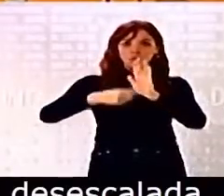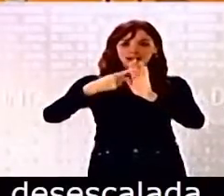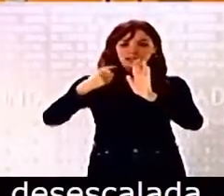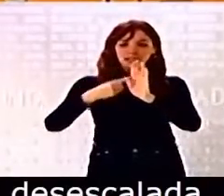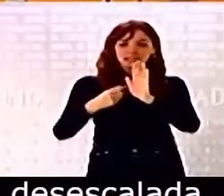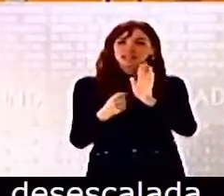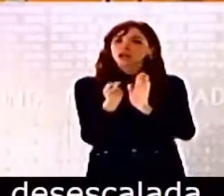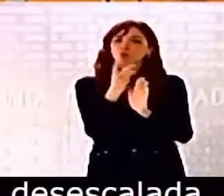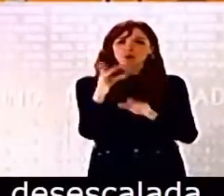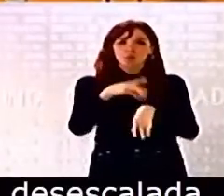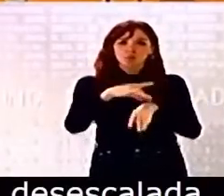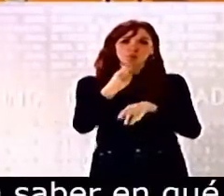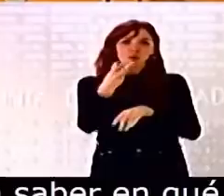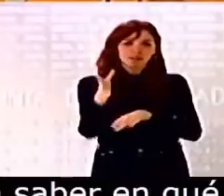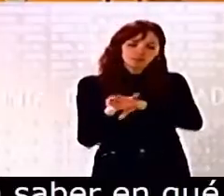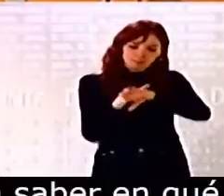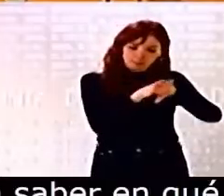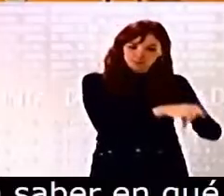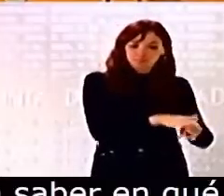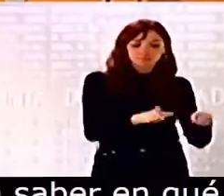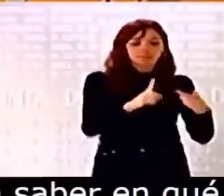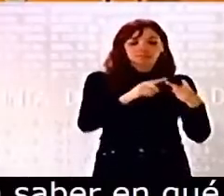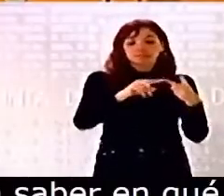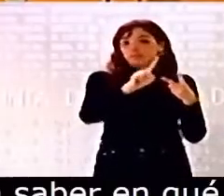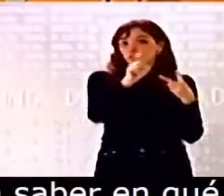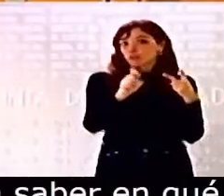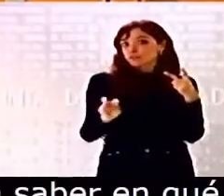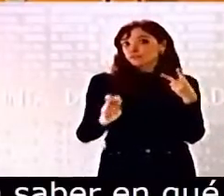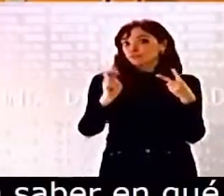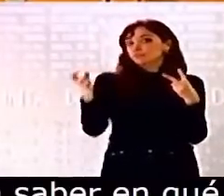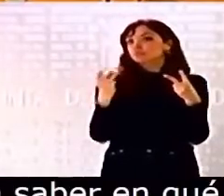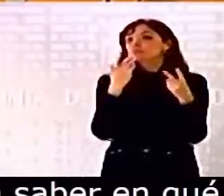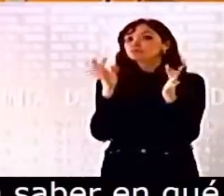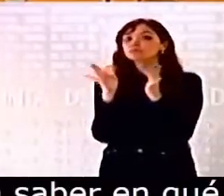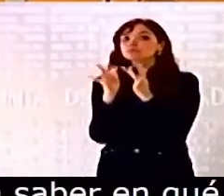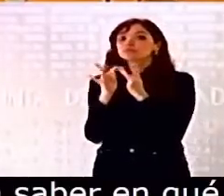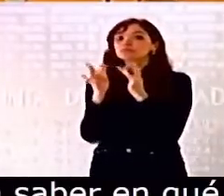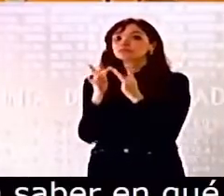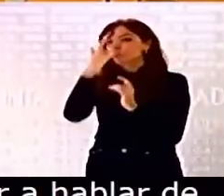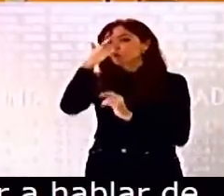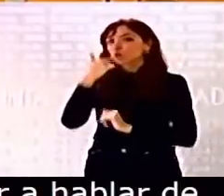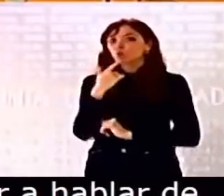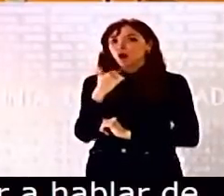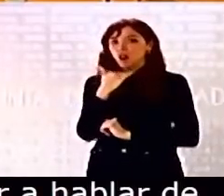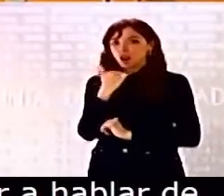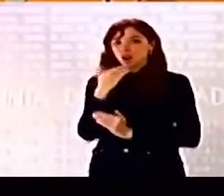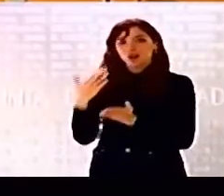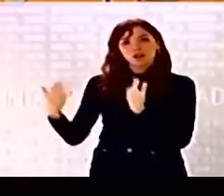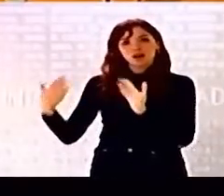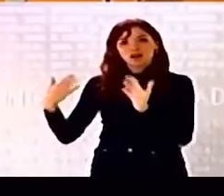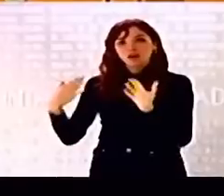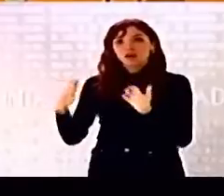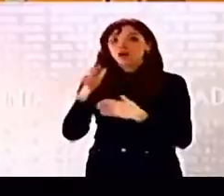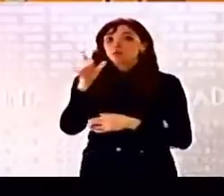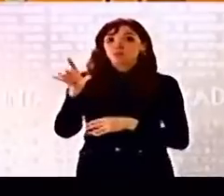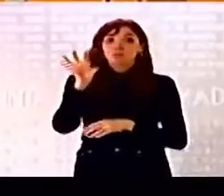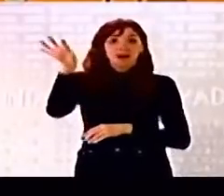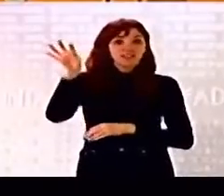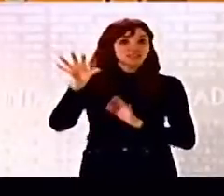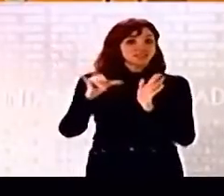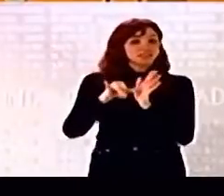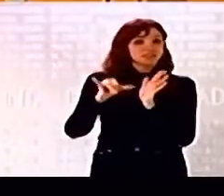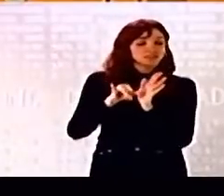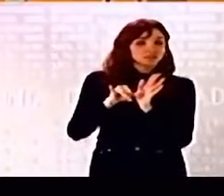desescalada. Luego también quería saber si ha habido algún contacto con Portugal. Ayer conocimos que el país vecino